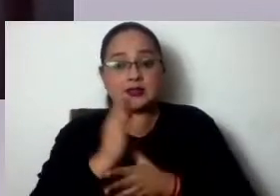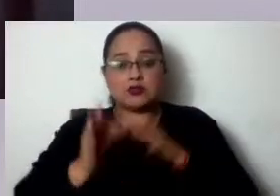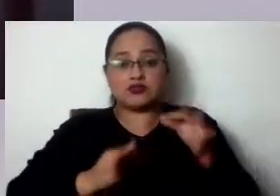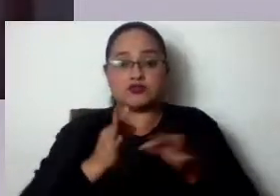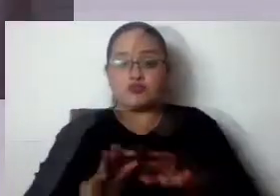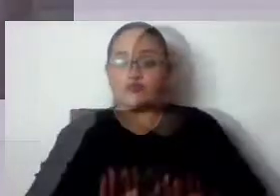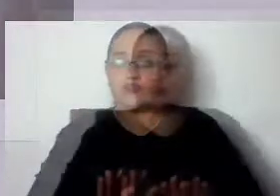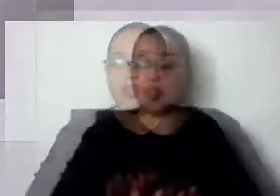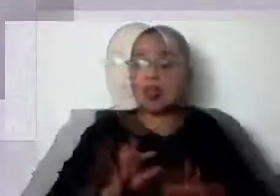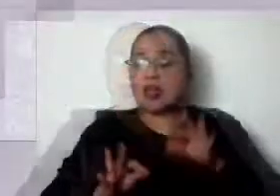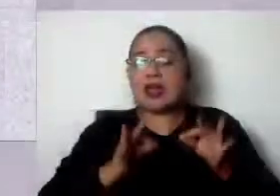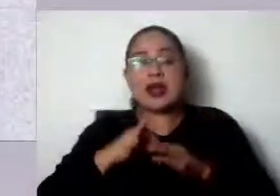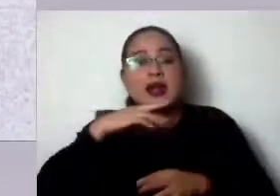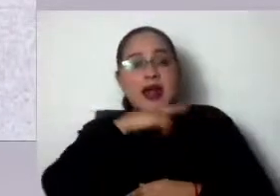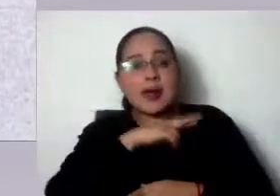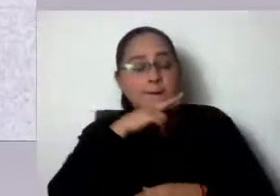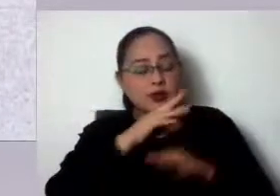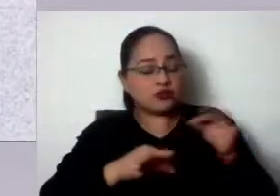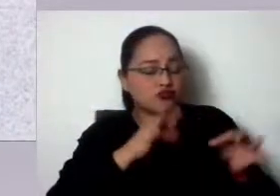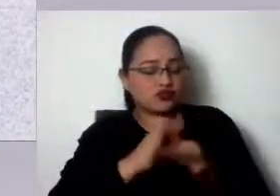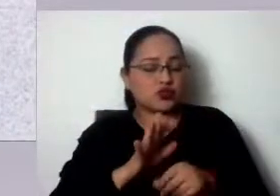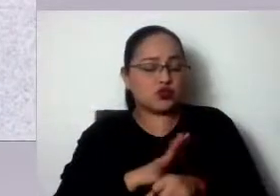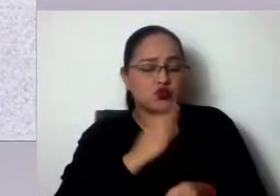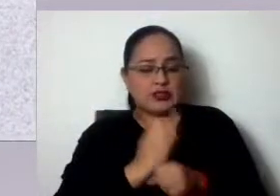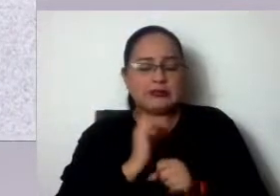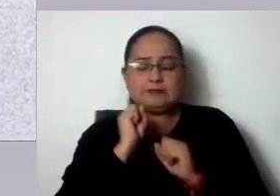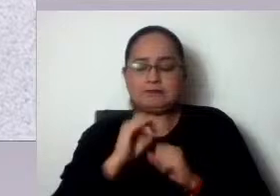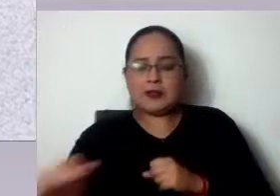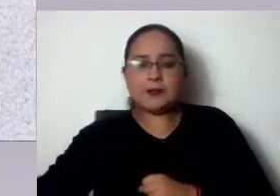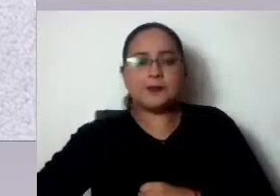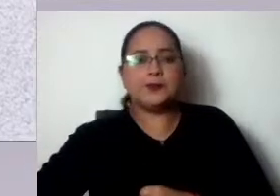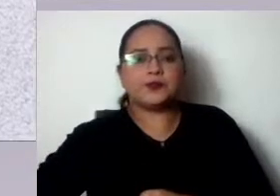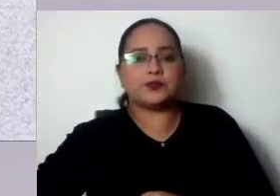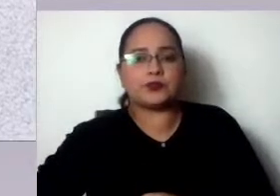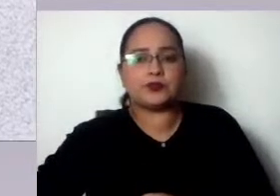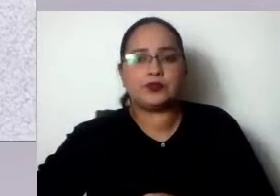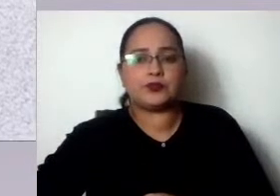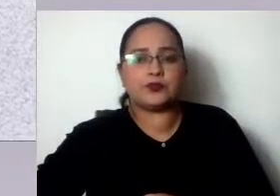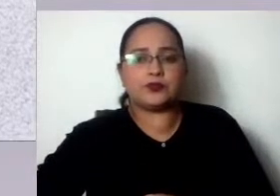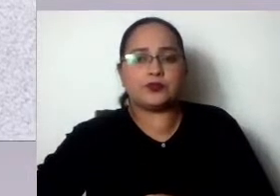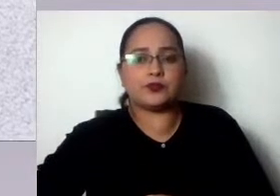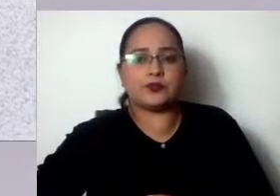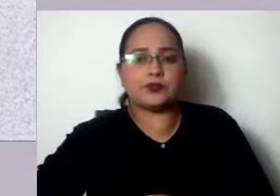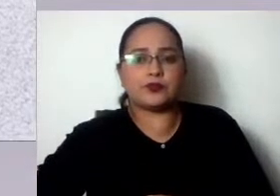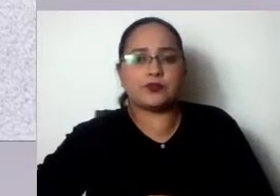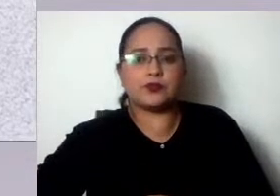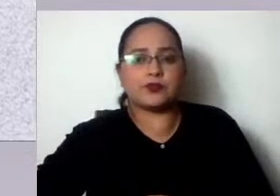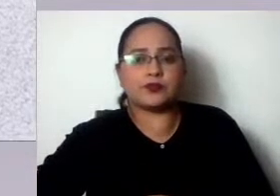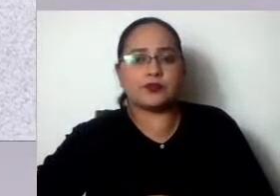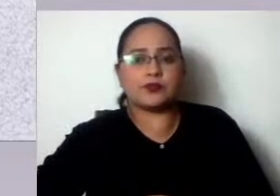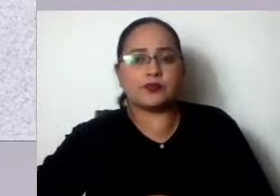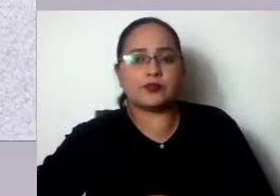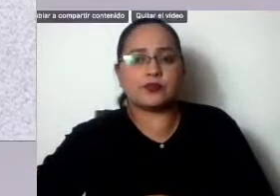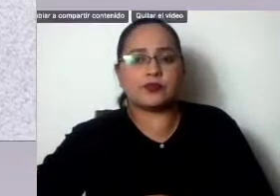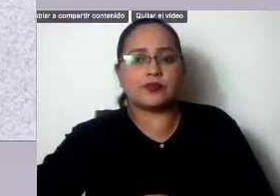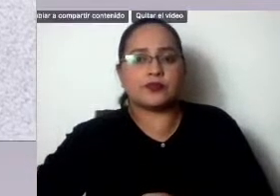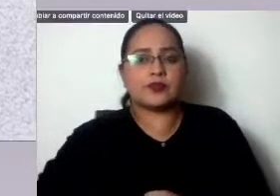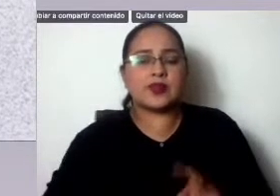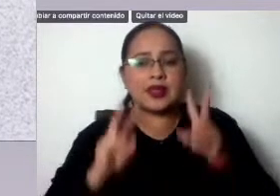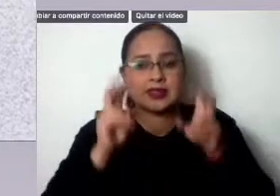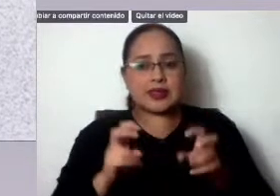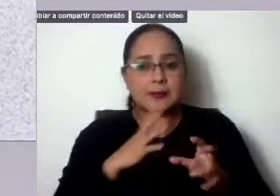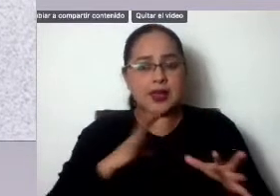rápidos eficaces entre muchos otros por otro lado en el ámbito del del sistema interamericano